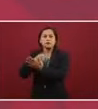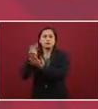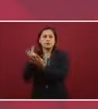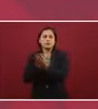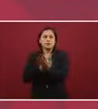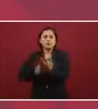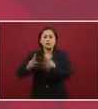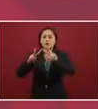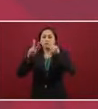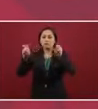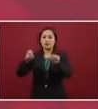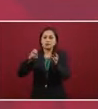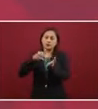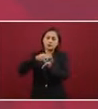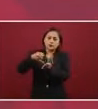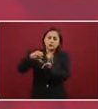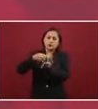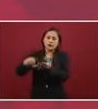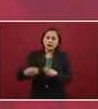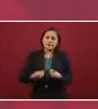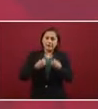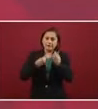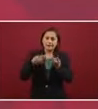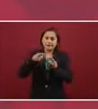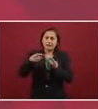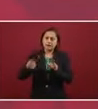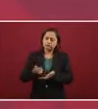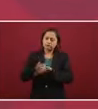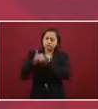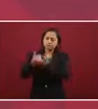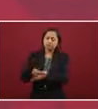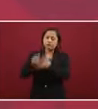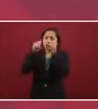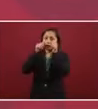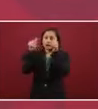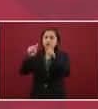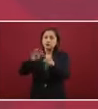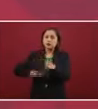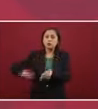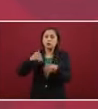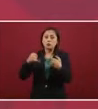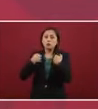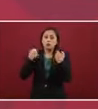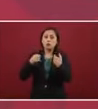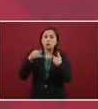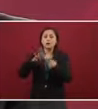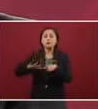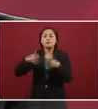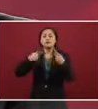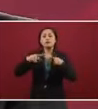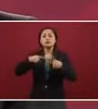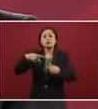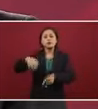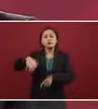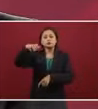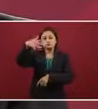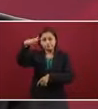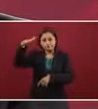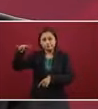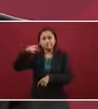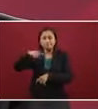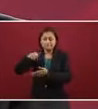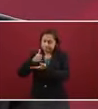Sembrando Vida, la atención a los jóvenes, los adultos mayores están recibiendo su apoyo, las personas